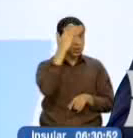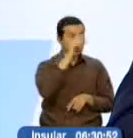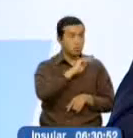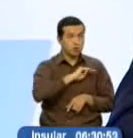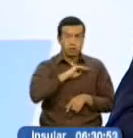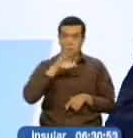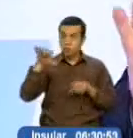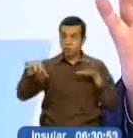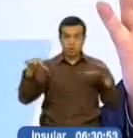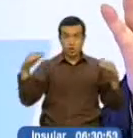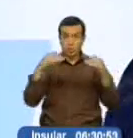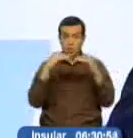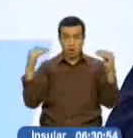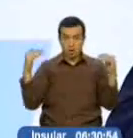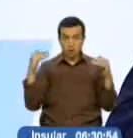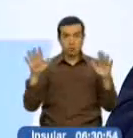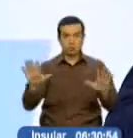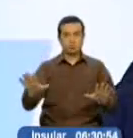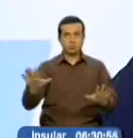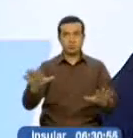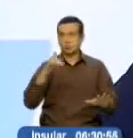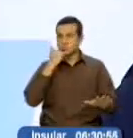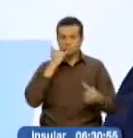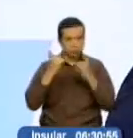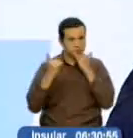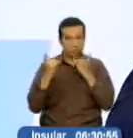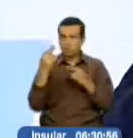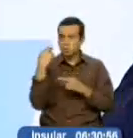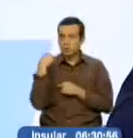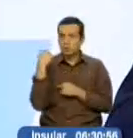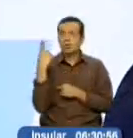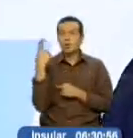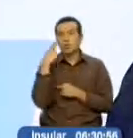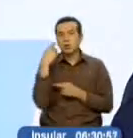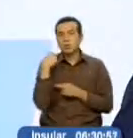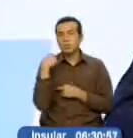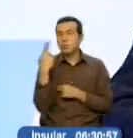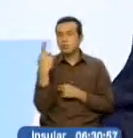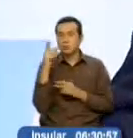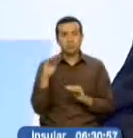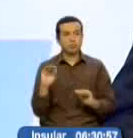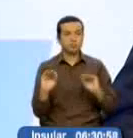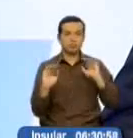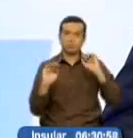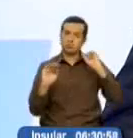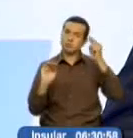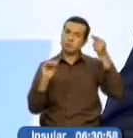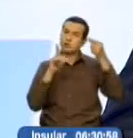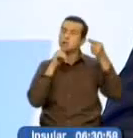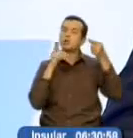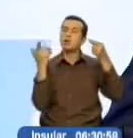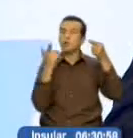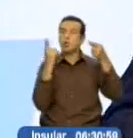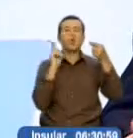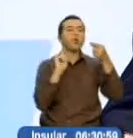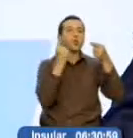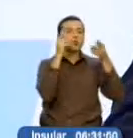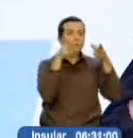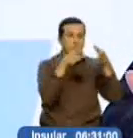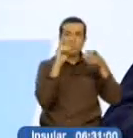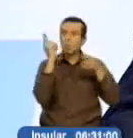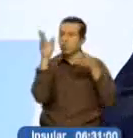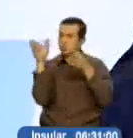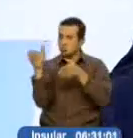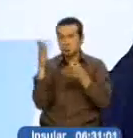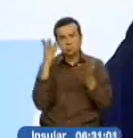cantón, pues alguien no tiene la razón, porque son competencias predominantemente exclusivas. Hay